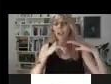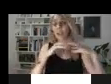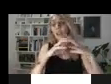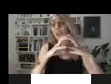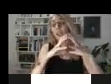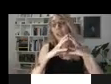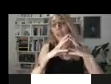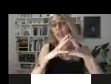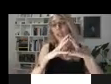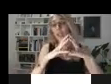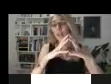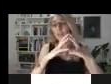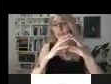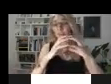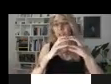que